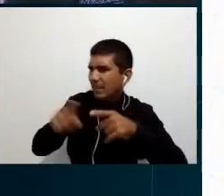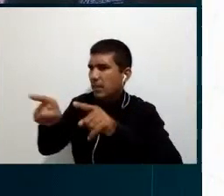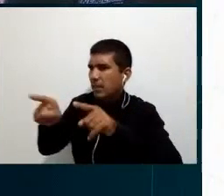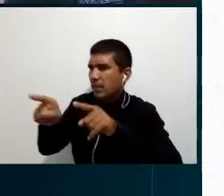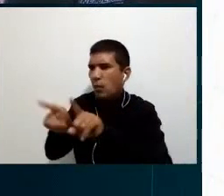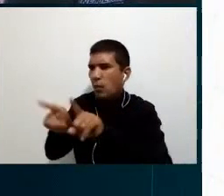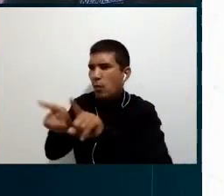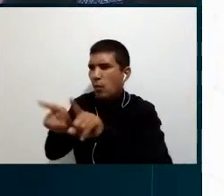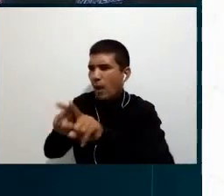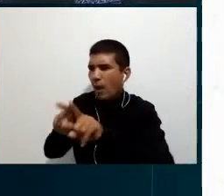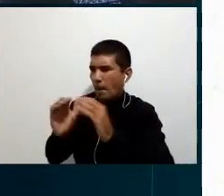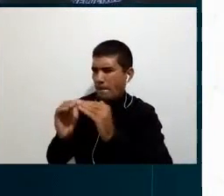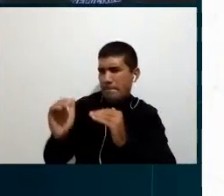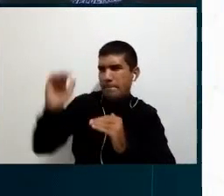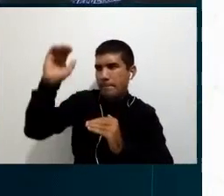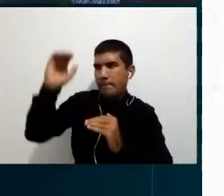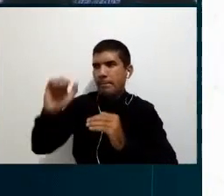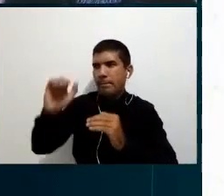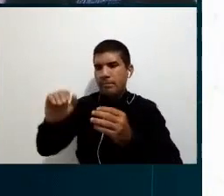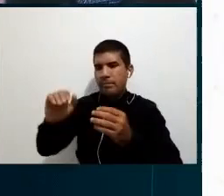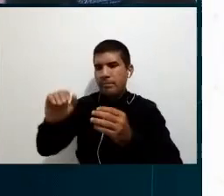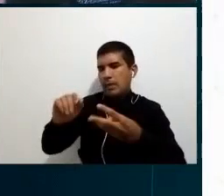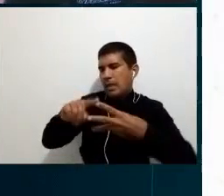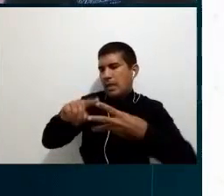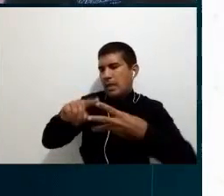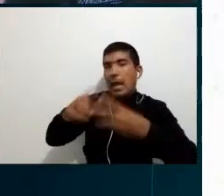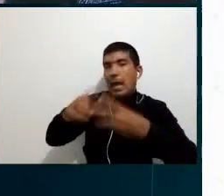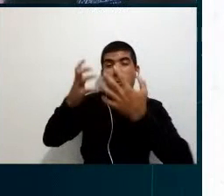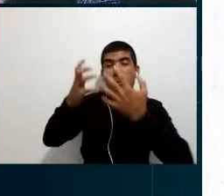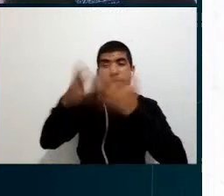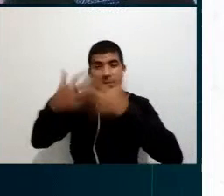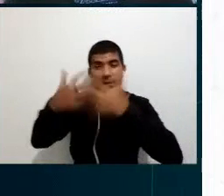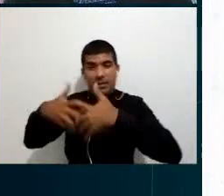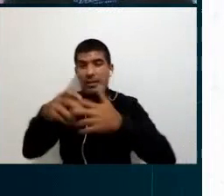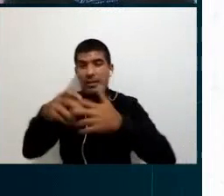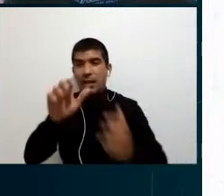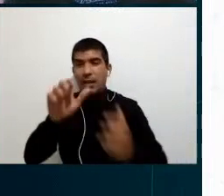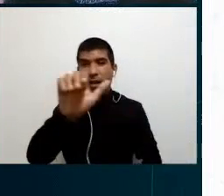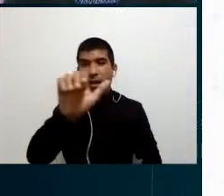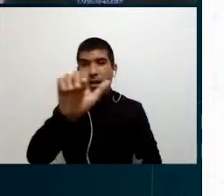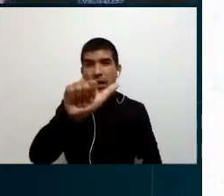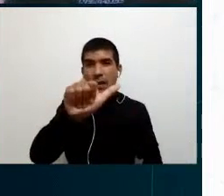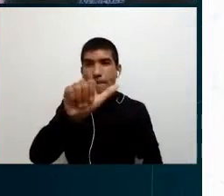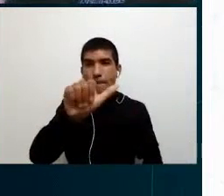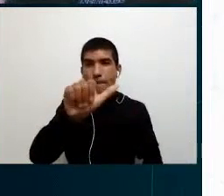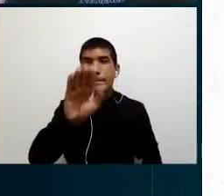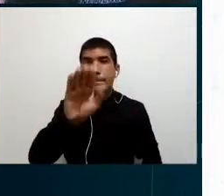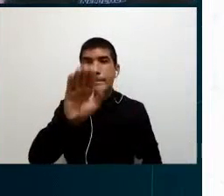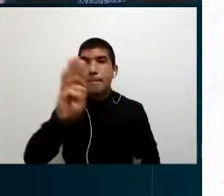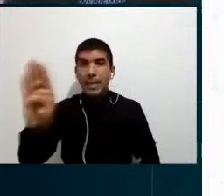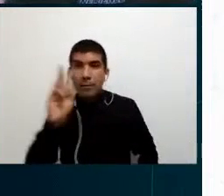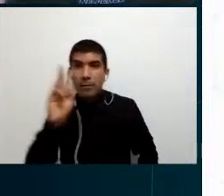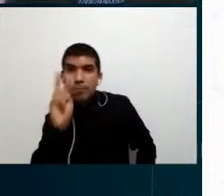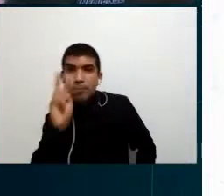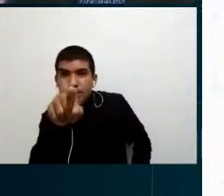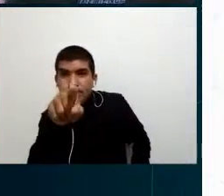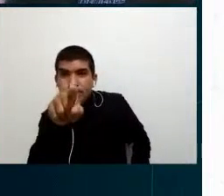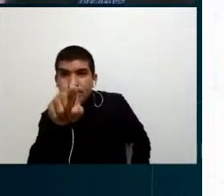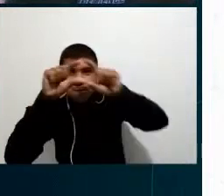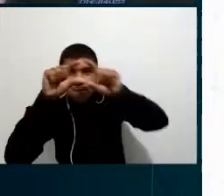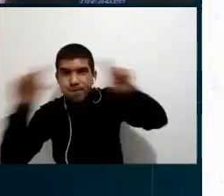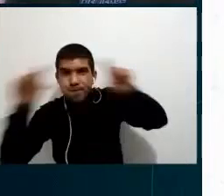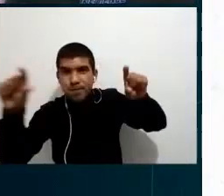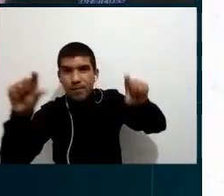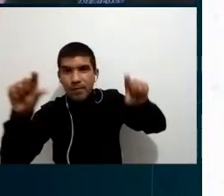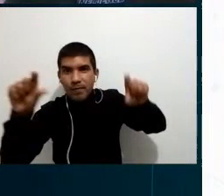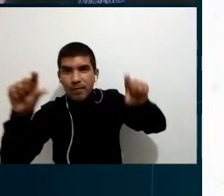ABB, que ya pues, sería Hitachi, tiene un compuesto que se llama Air Plus. Este